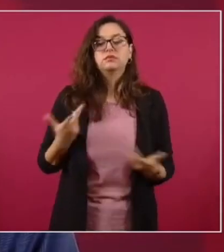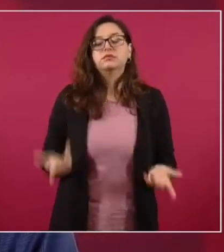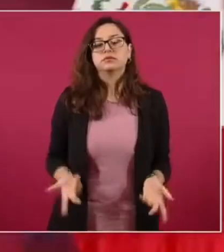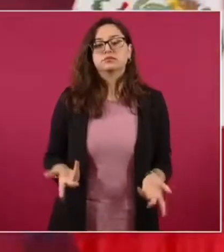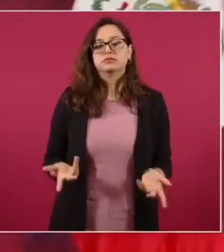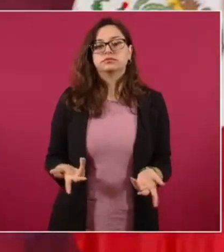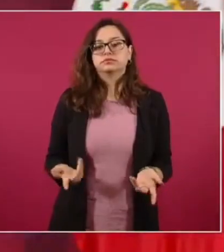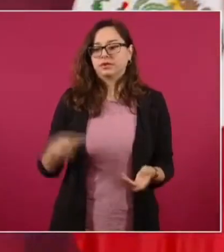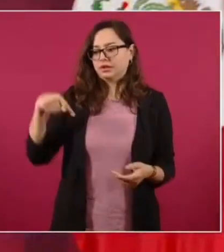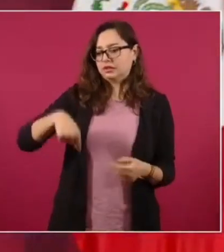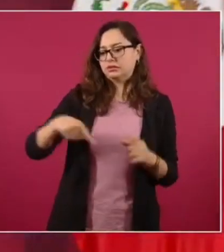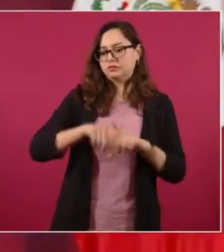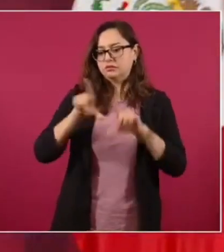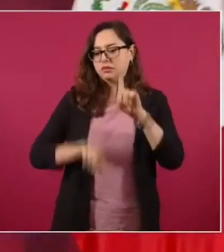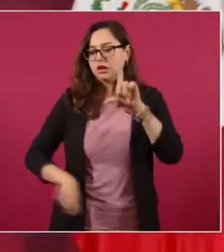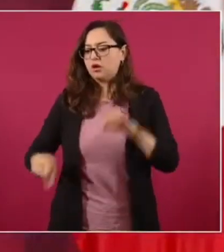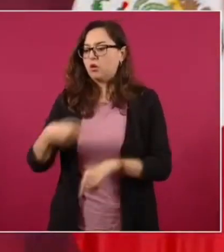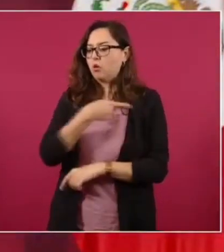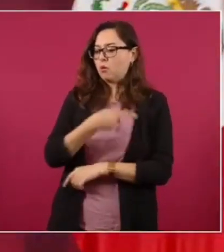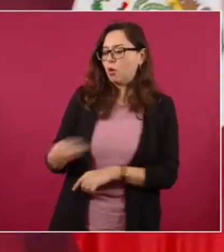gente más humilde, a la gente más pobre